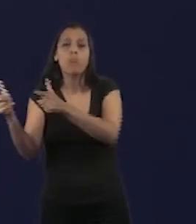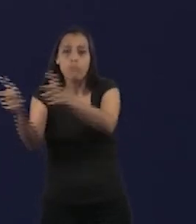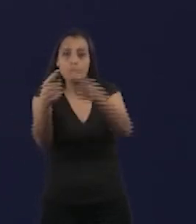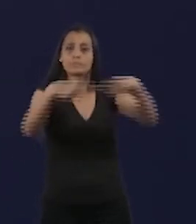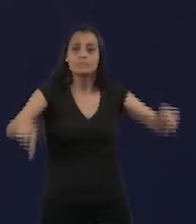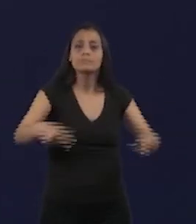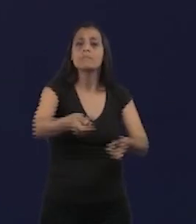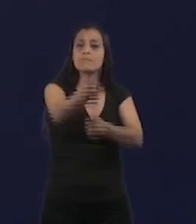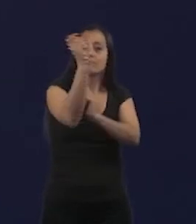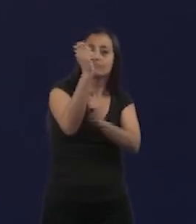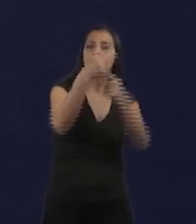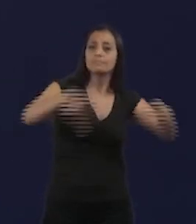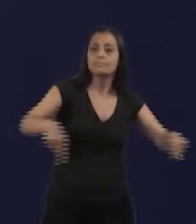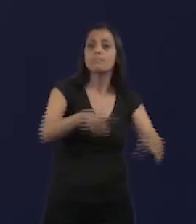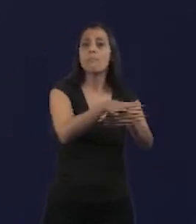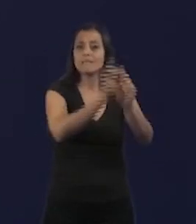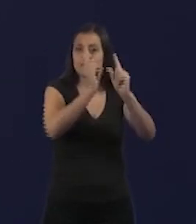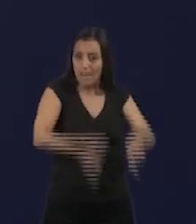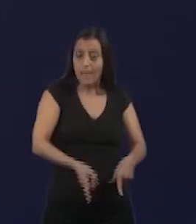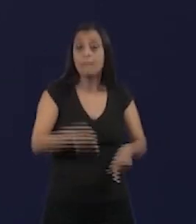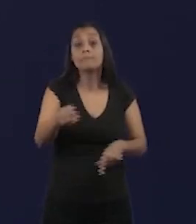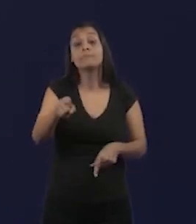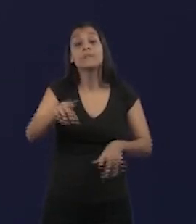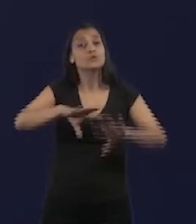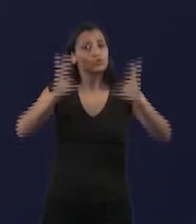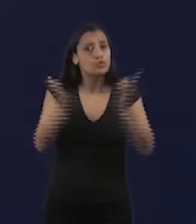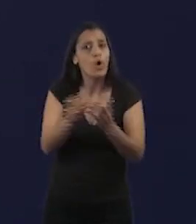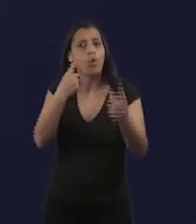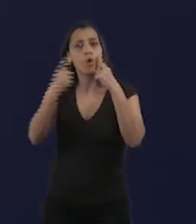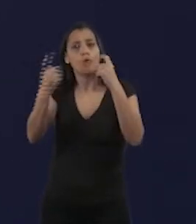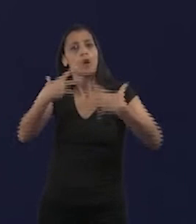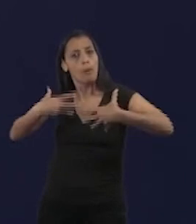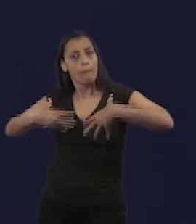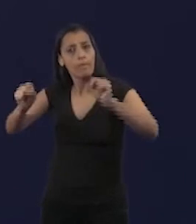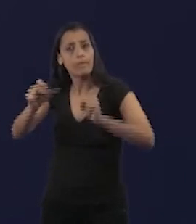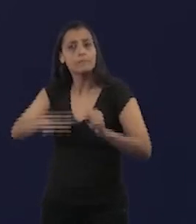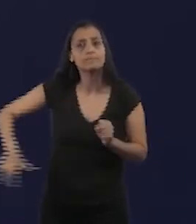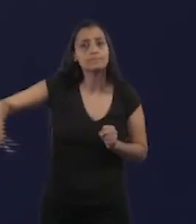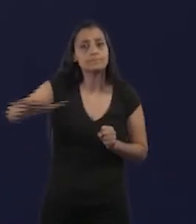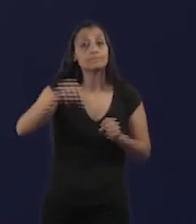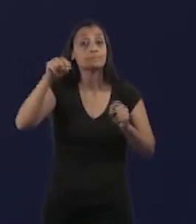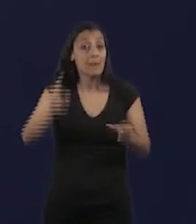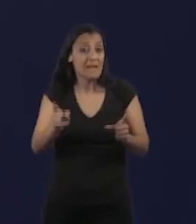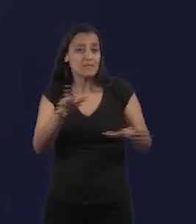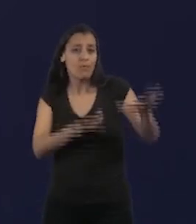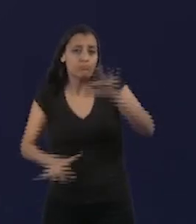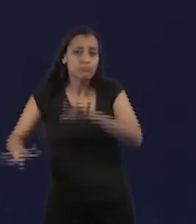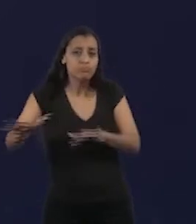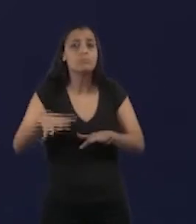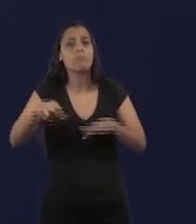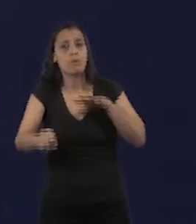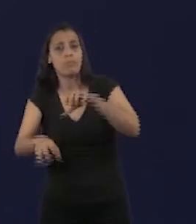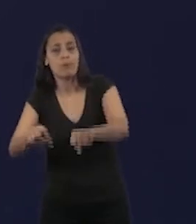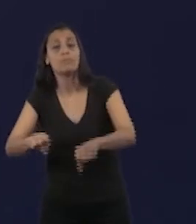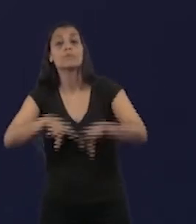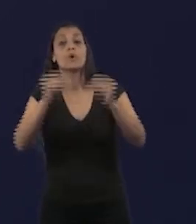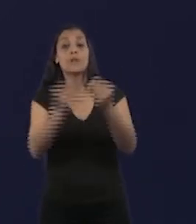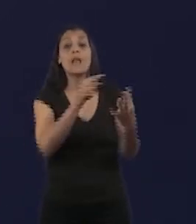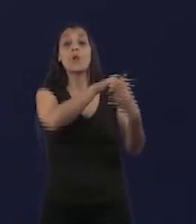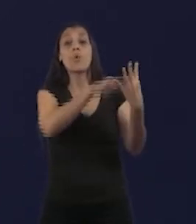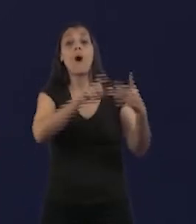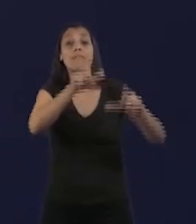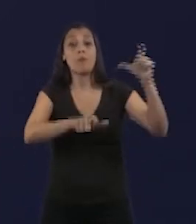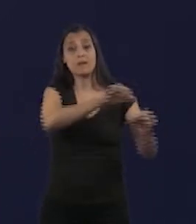de especies animales protegidas este operativo eh Perdón en este operativo se detuvo a cuatro miembros de la